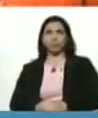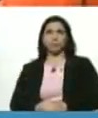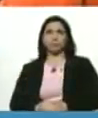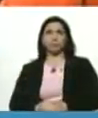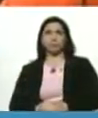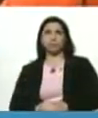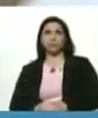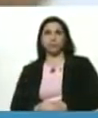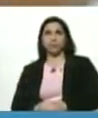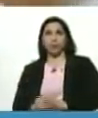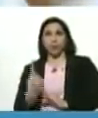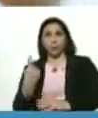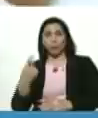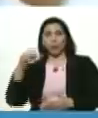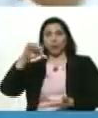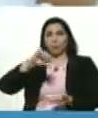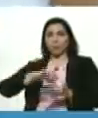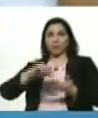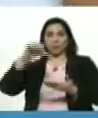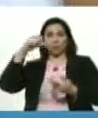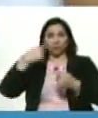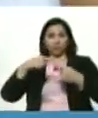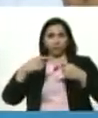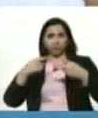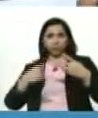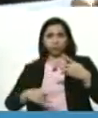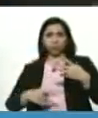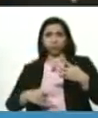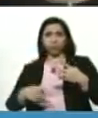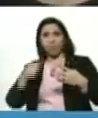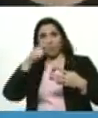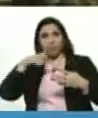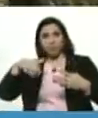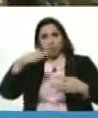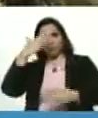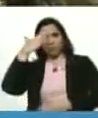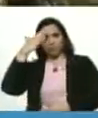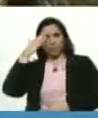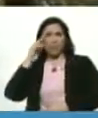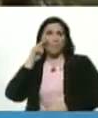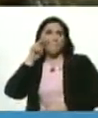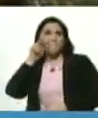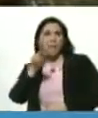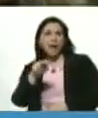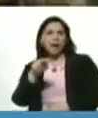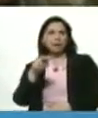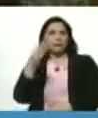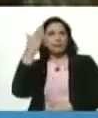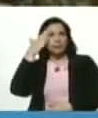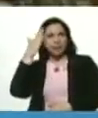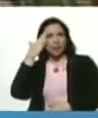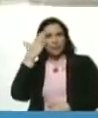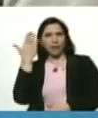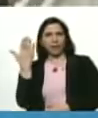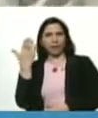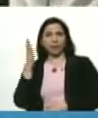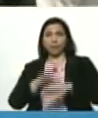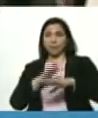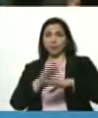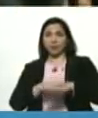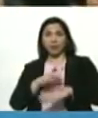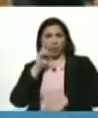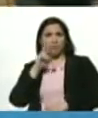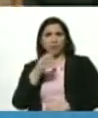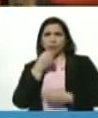uno de los elementos centrales en nuestro trabajo es que el pueblo lo sepa lo vea los cact es lo abrace he visto muy buenos